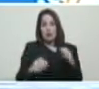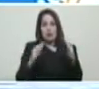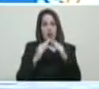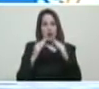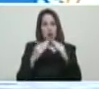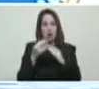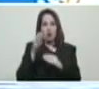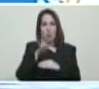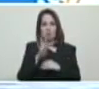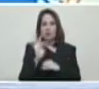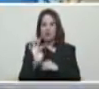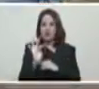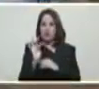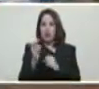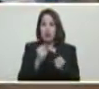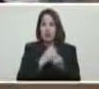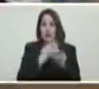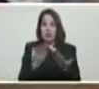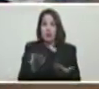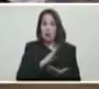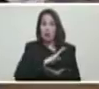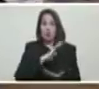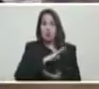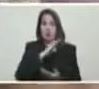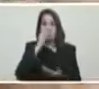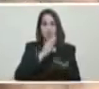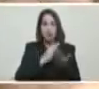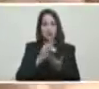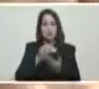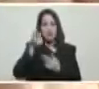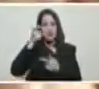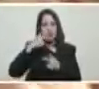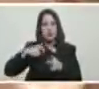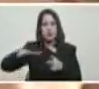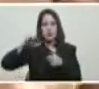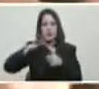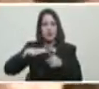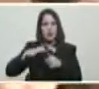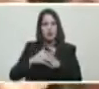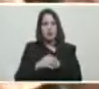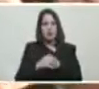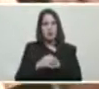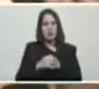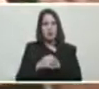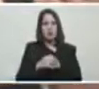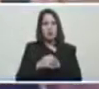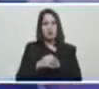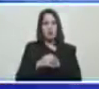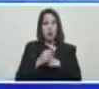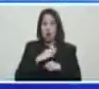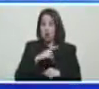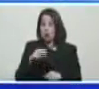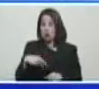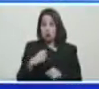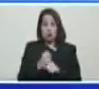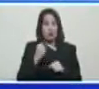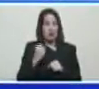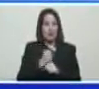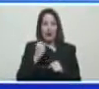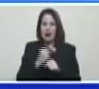legado de Chávez que le pertenece al pueblo aquí estamos trabajando siempre